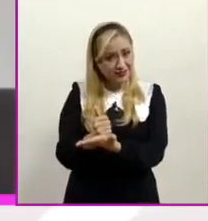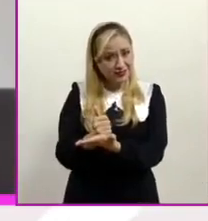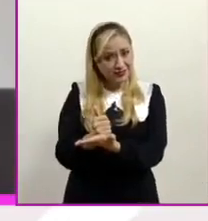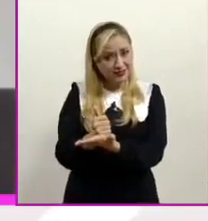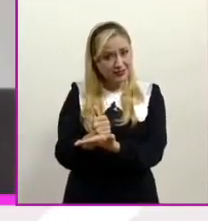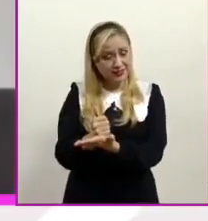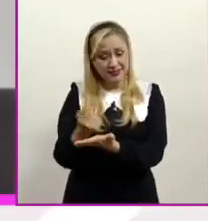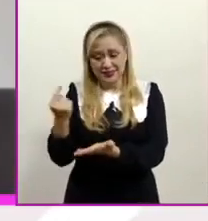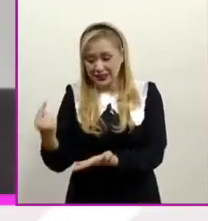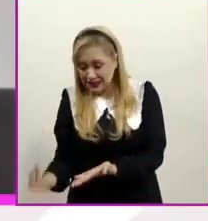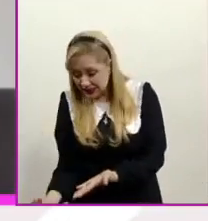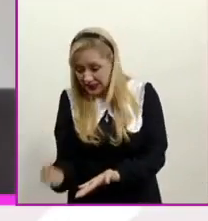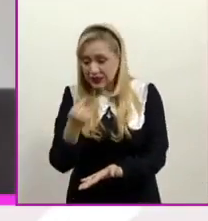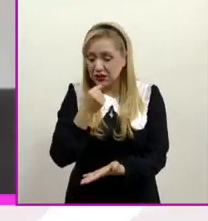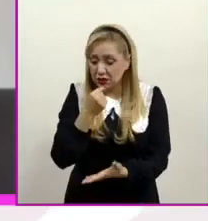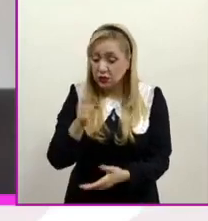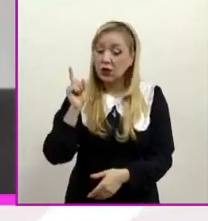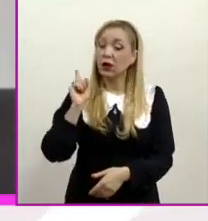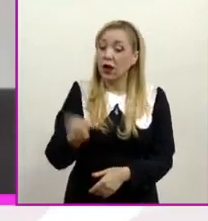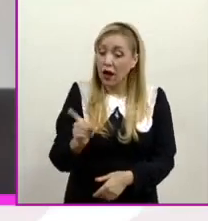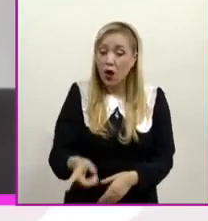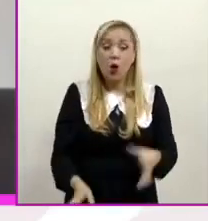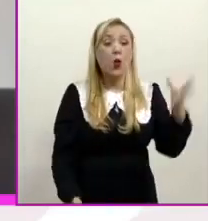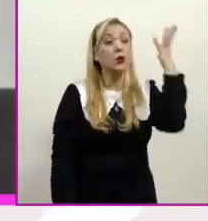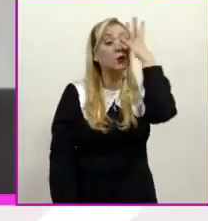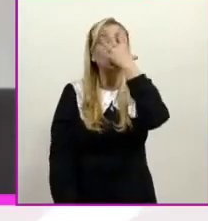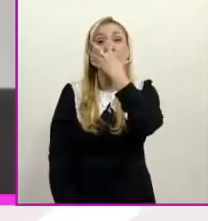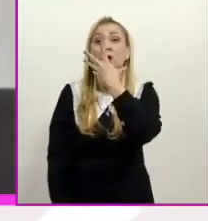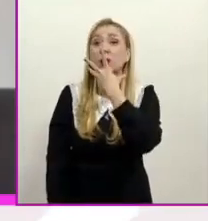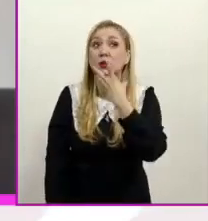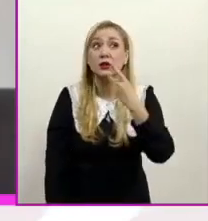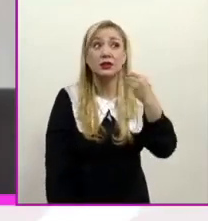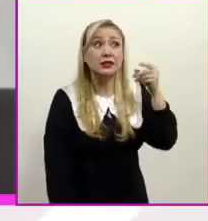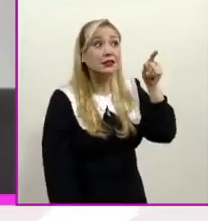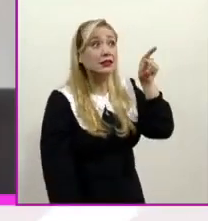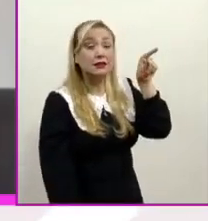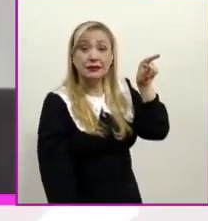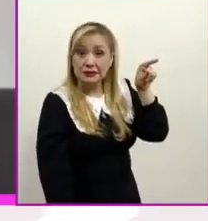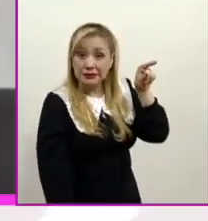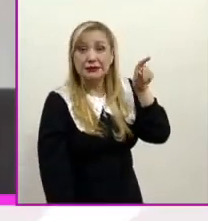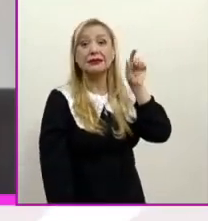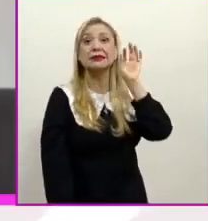infancia, diciéndonos que lo único que podíamos aceptar